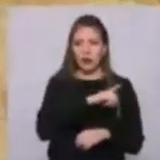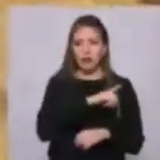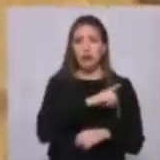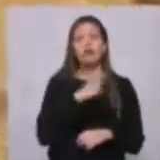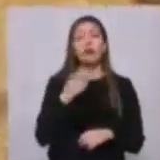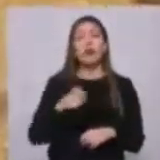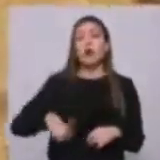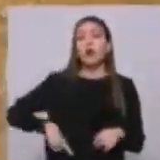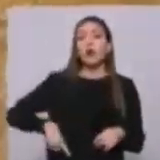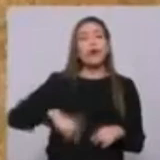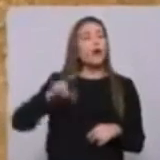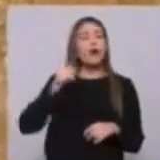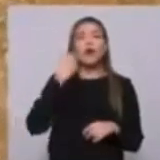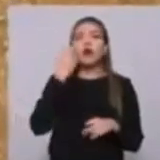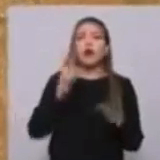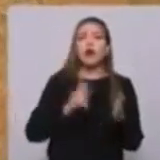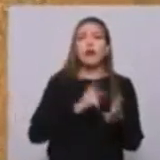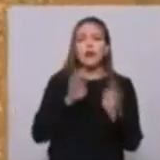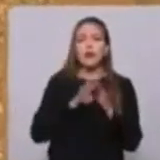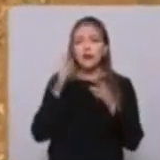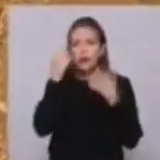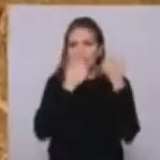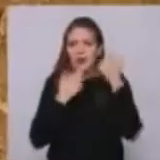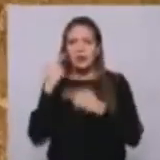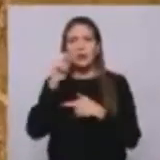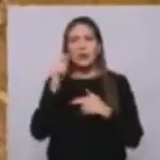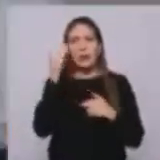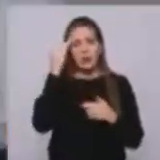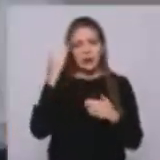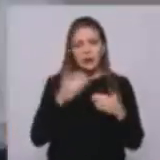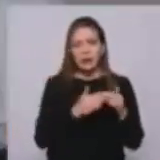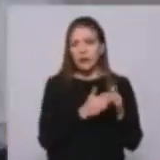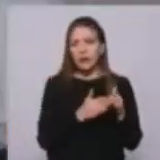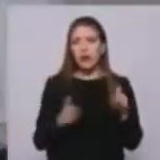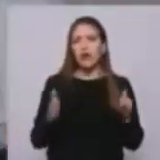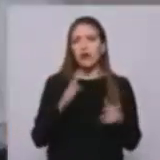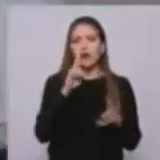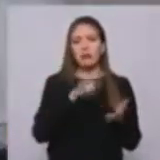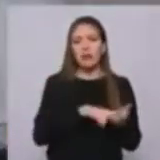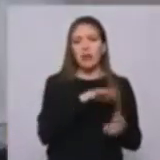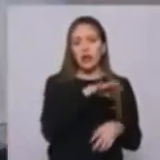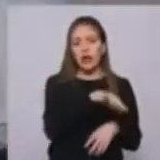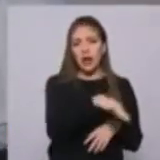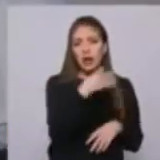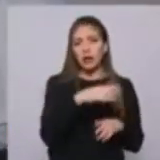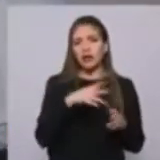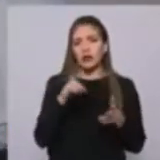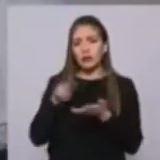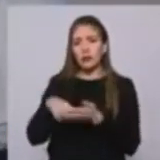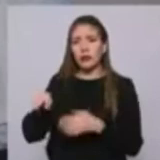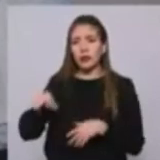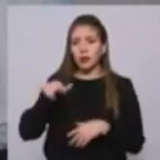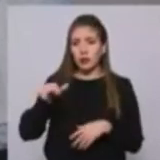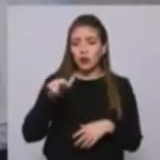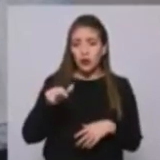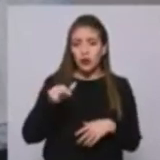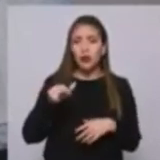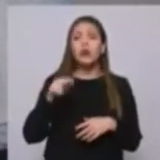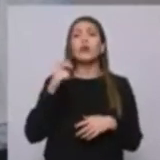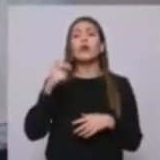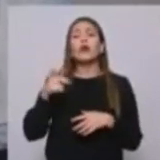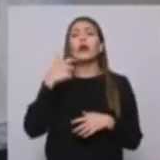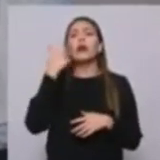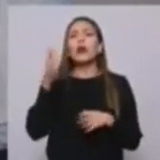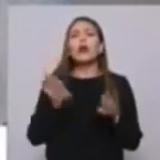cambios a la estructura tributaria aplicable en el periodo de 2014-2018, con lo que se busca dar certeza a los agentes económicos